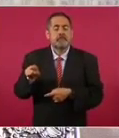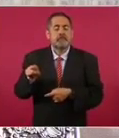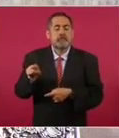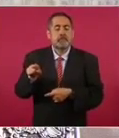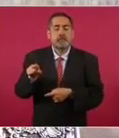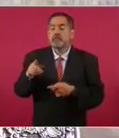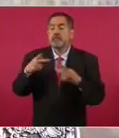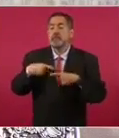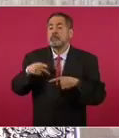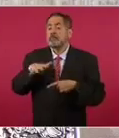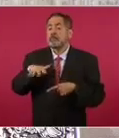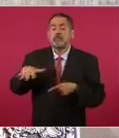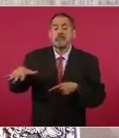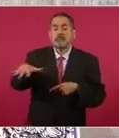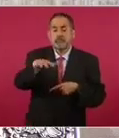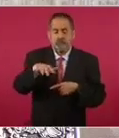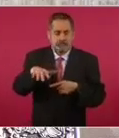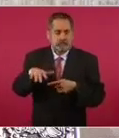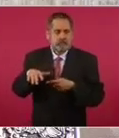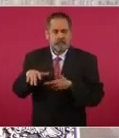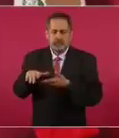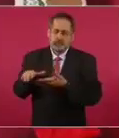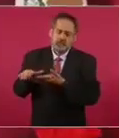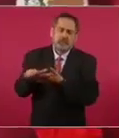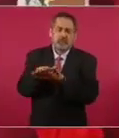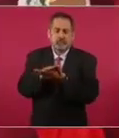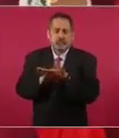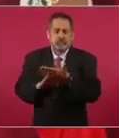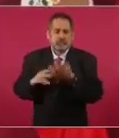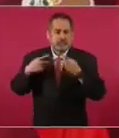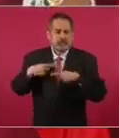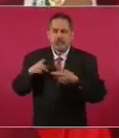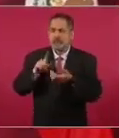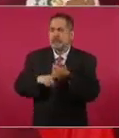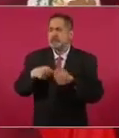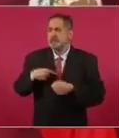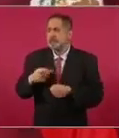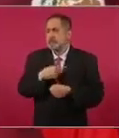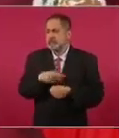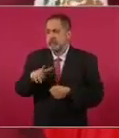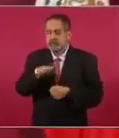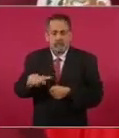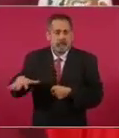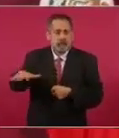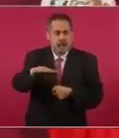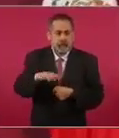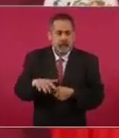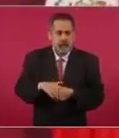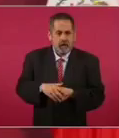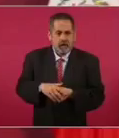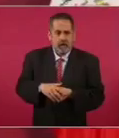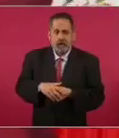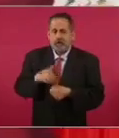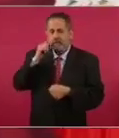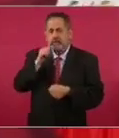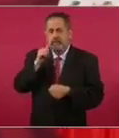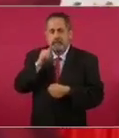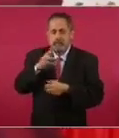el pueblo humilde, el pueblo pobre, es muy